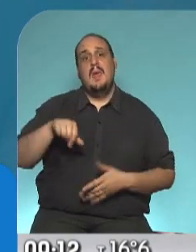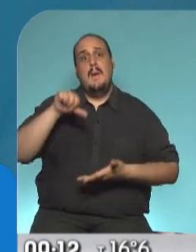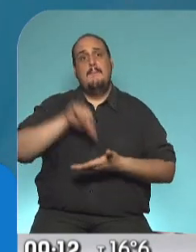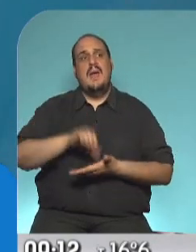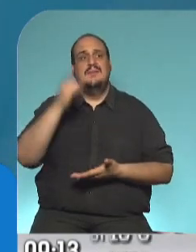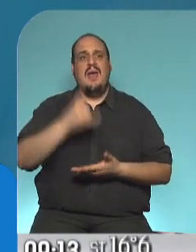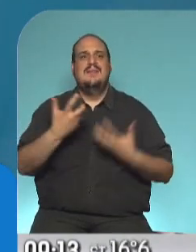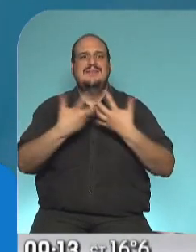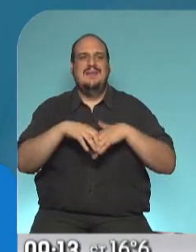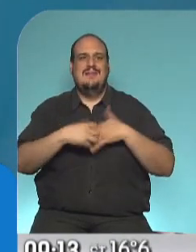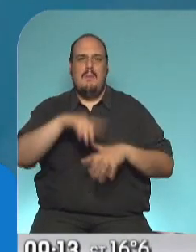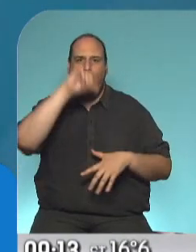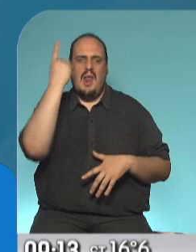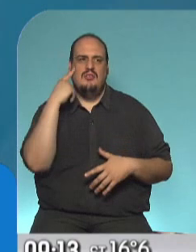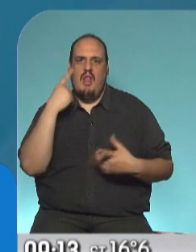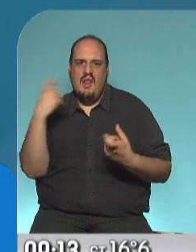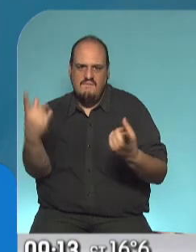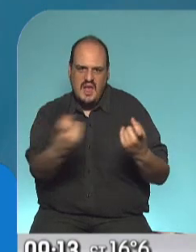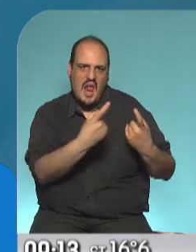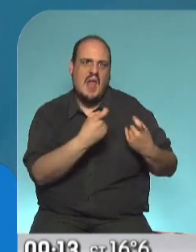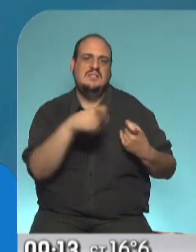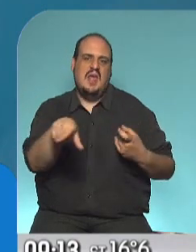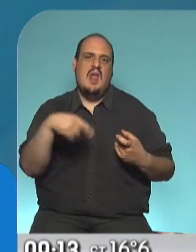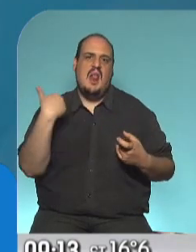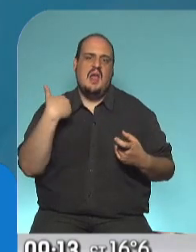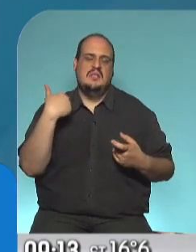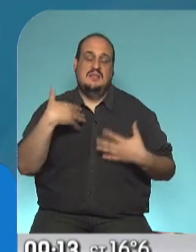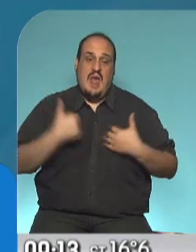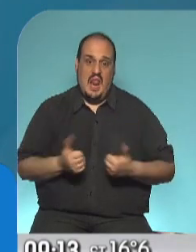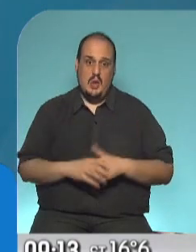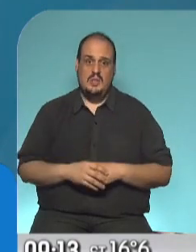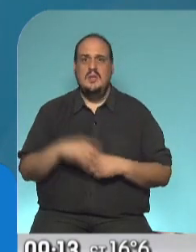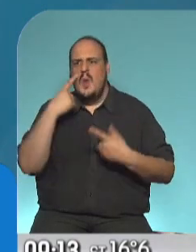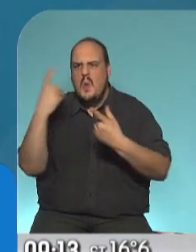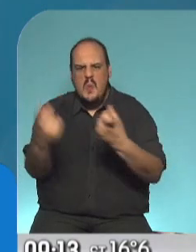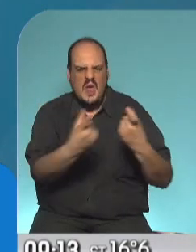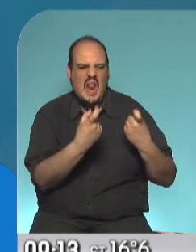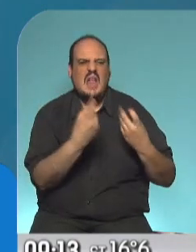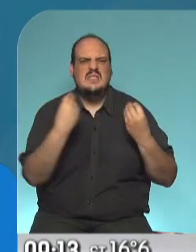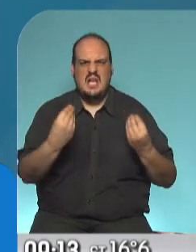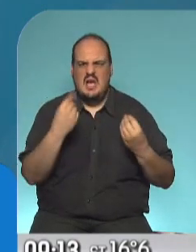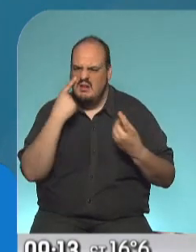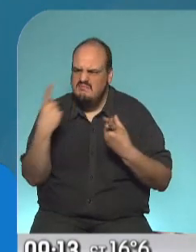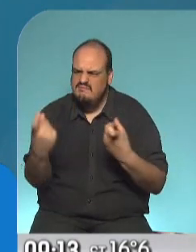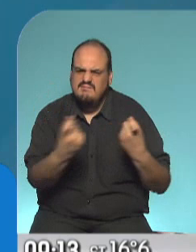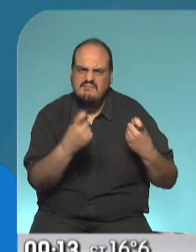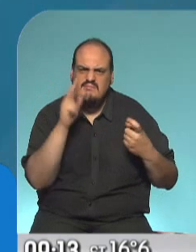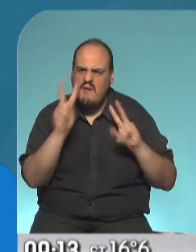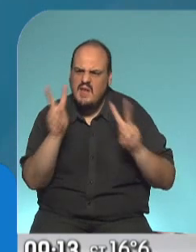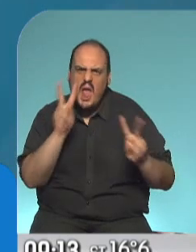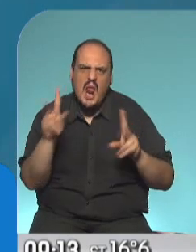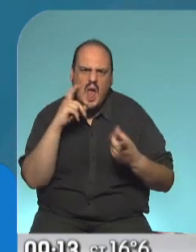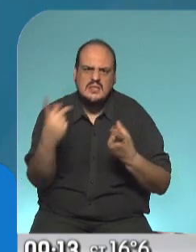de vigilancia que se llama sistema nacional de vigilancia de la salud que es la vigilancia qué es la vigilancia epidemiológica la vigilancia epidemiológica